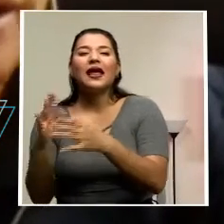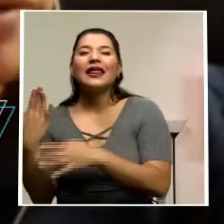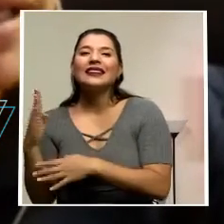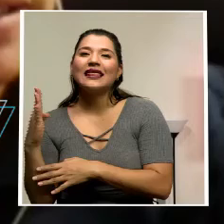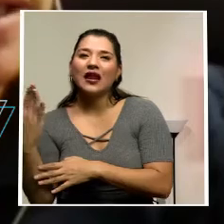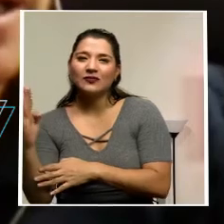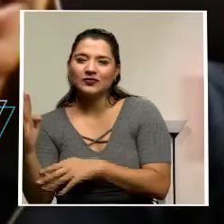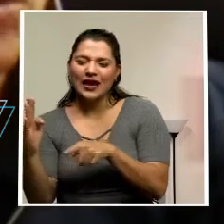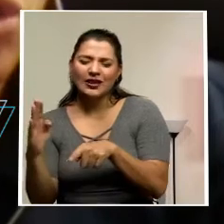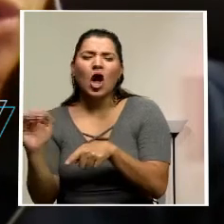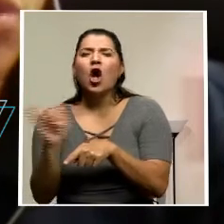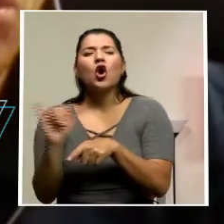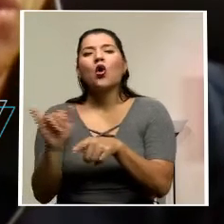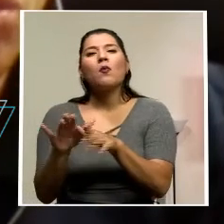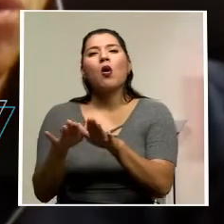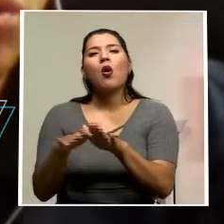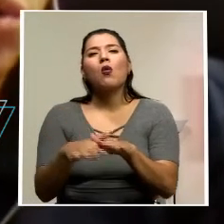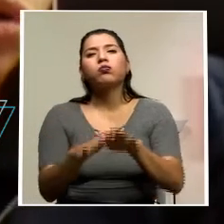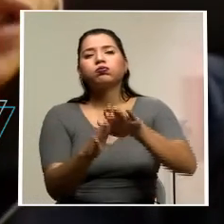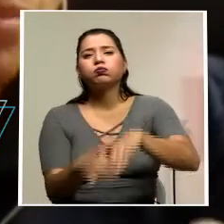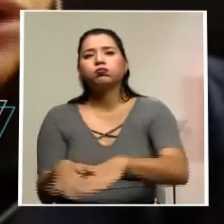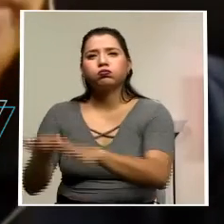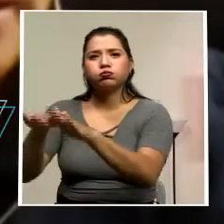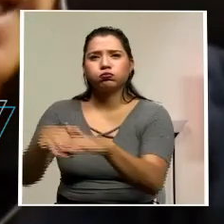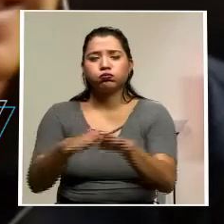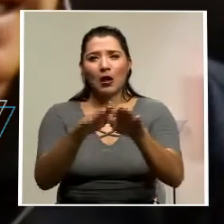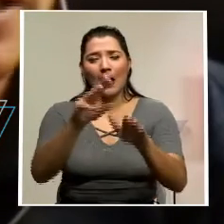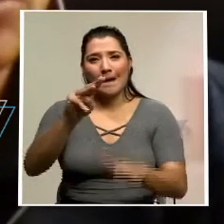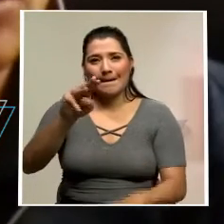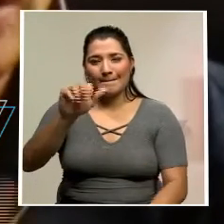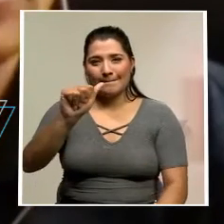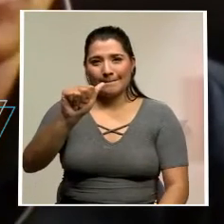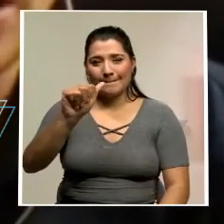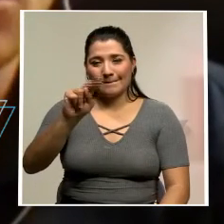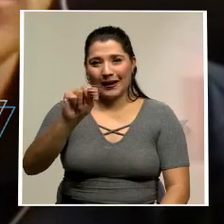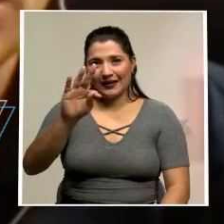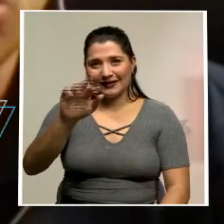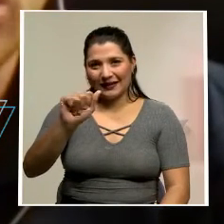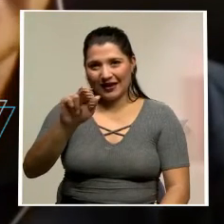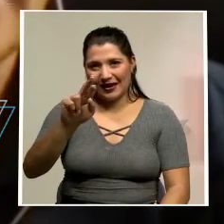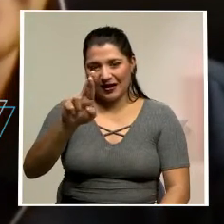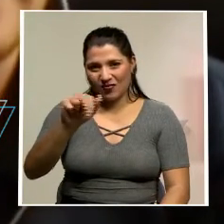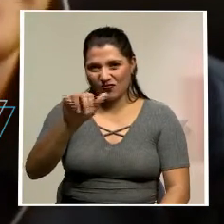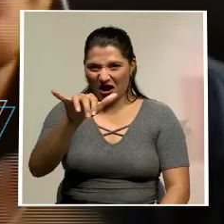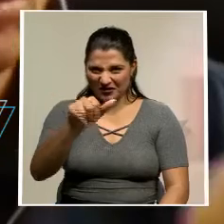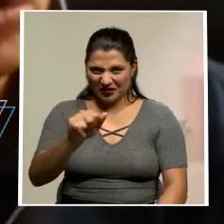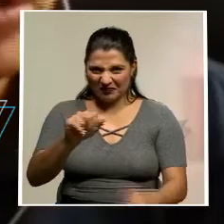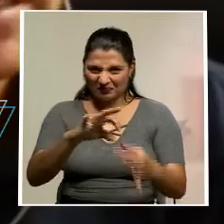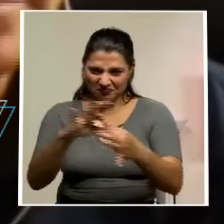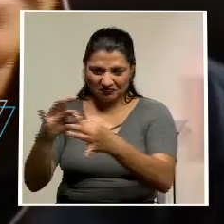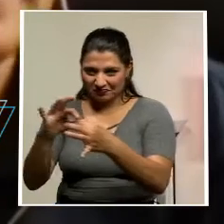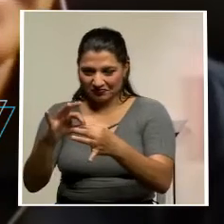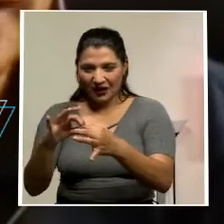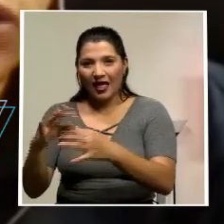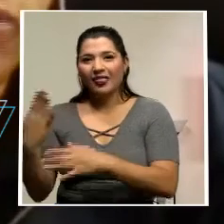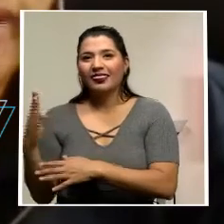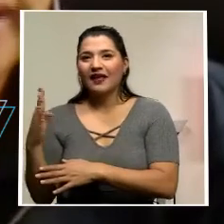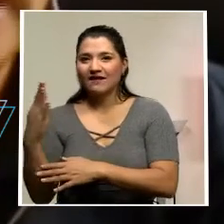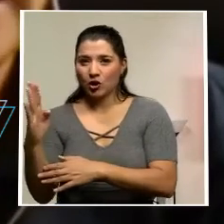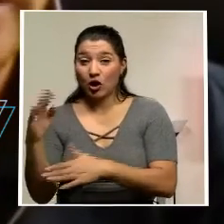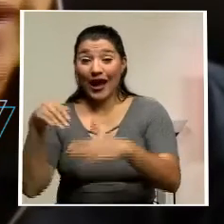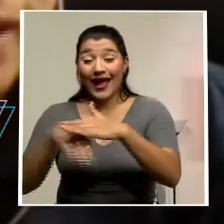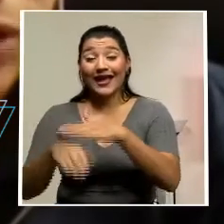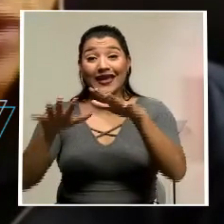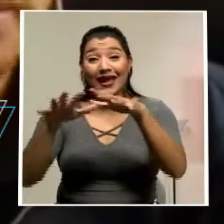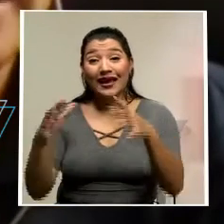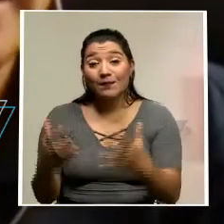y las rayas son un tipo de pez cartilaginoso relacionado a los tiburones. En el mundo existen 5 peces